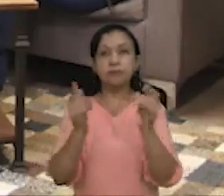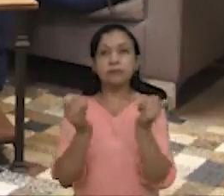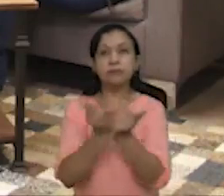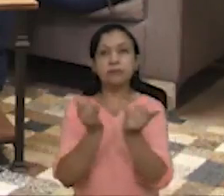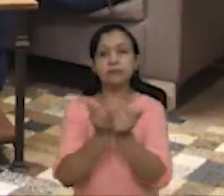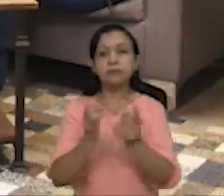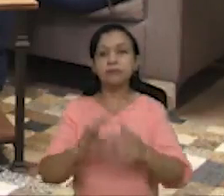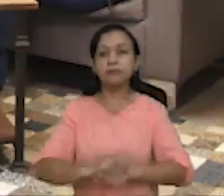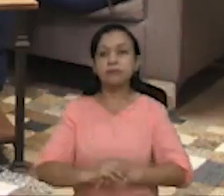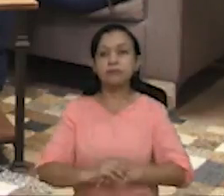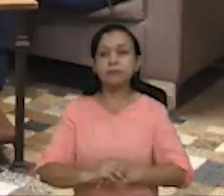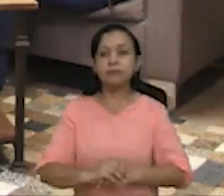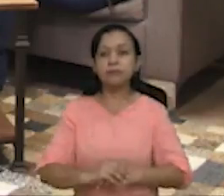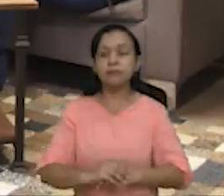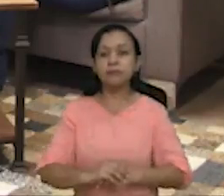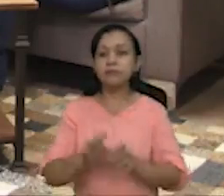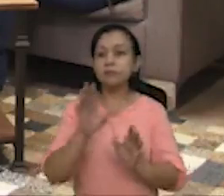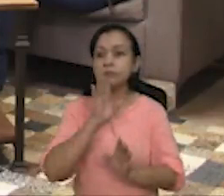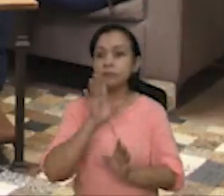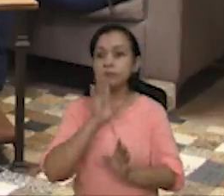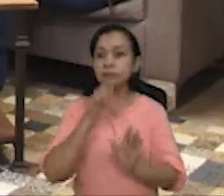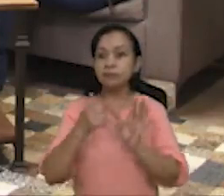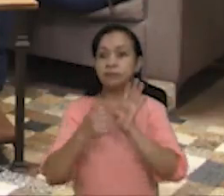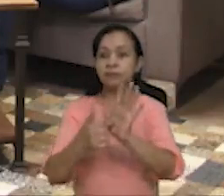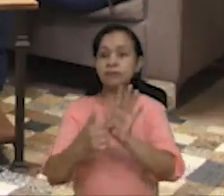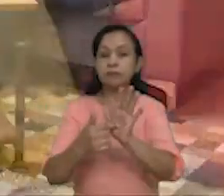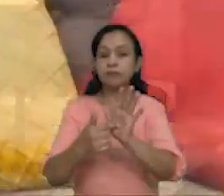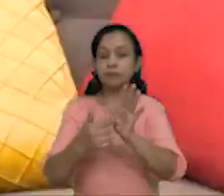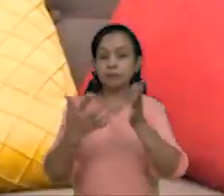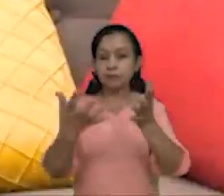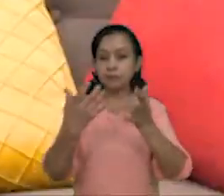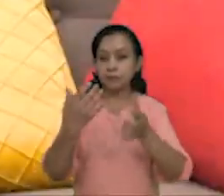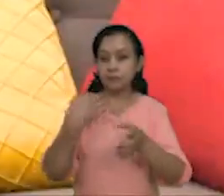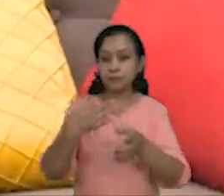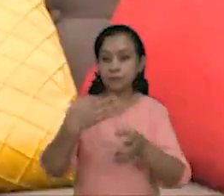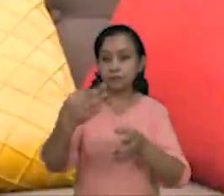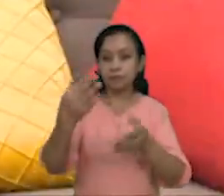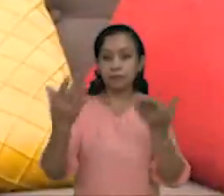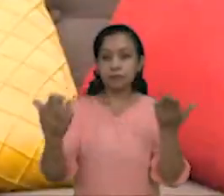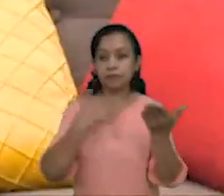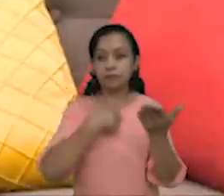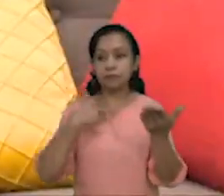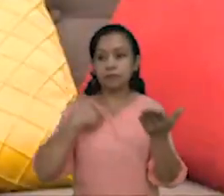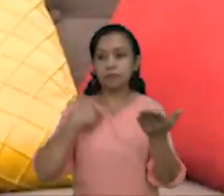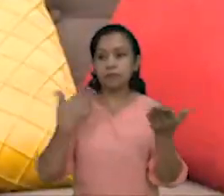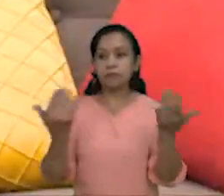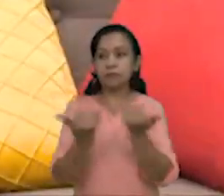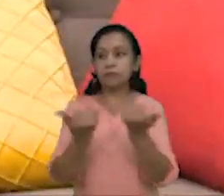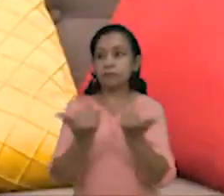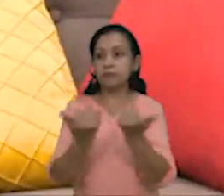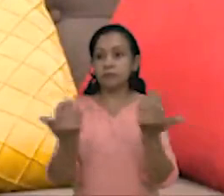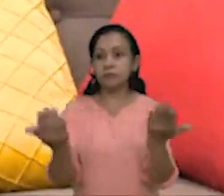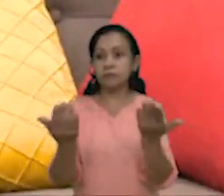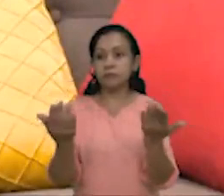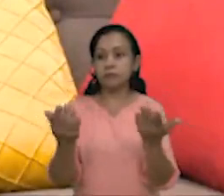es. Y si habláramos, por ejemplo, ya de los retos que tienen ustedes pendientes o que tenemos en el gremio